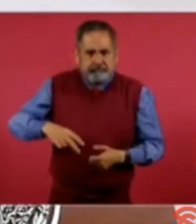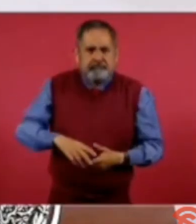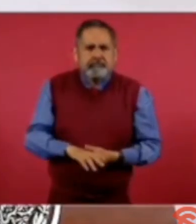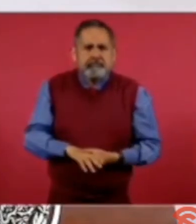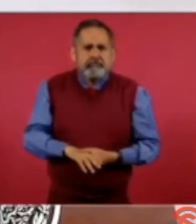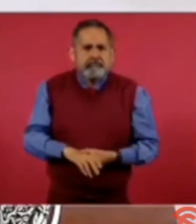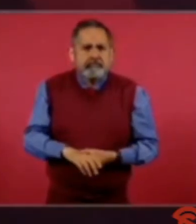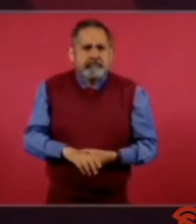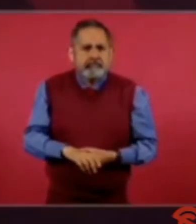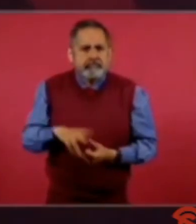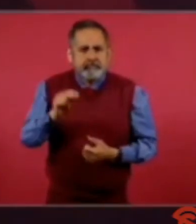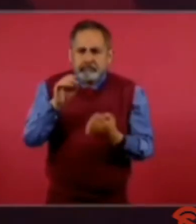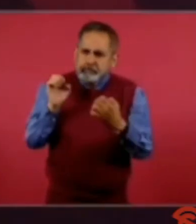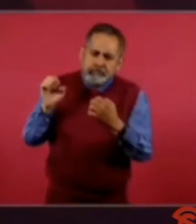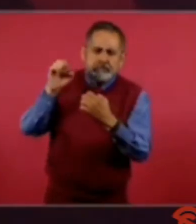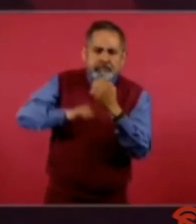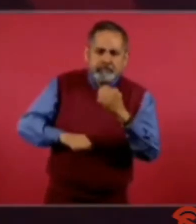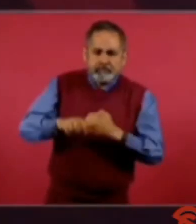no